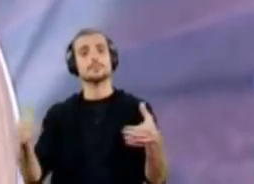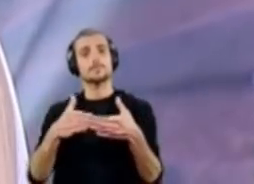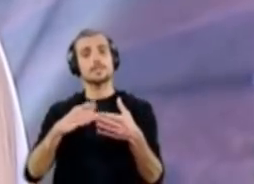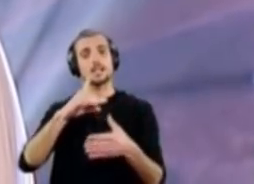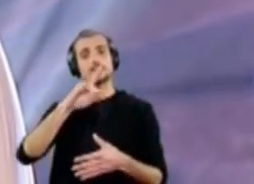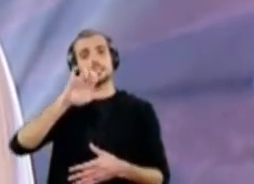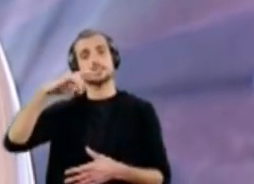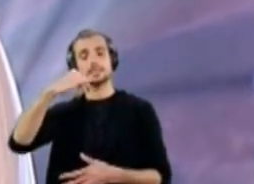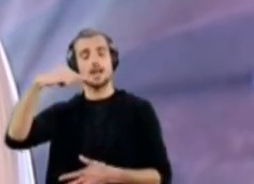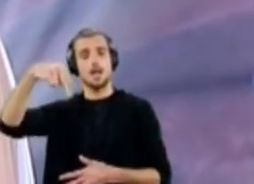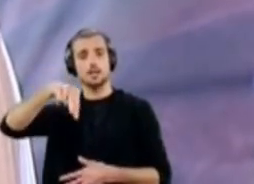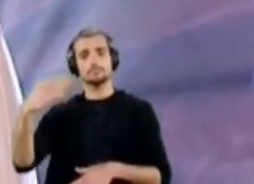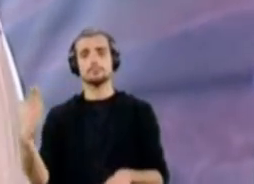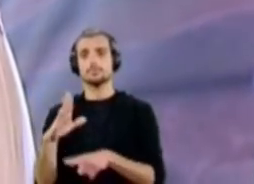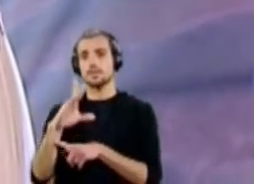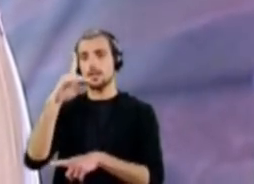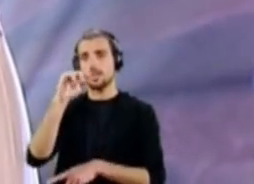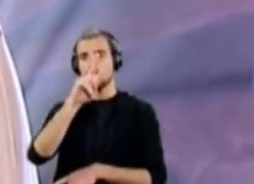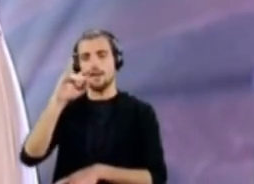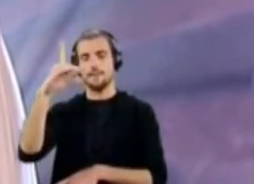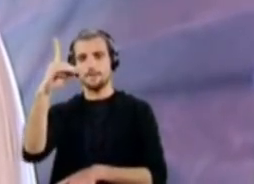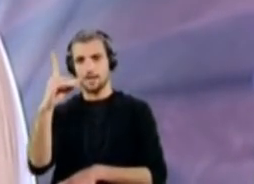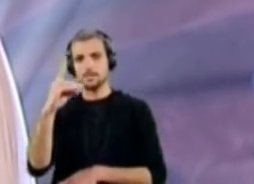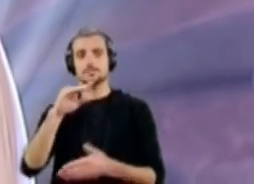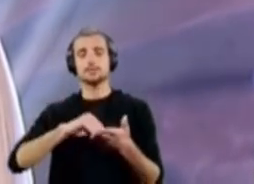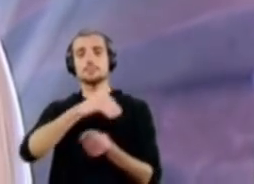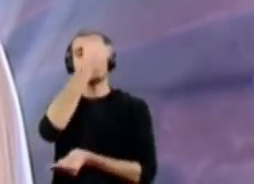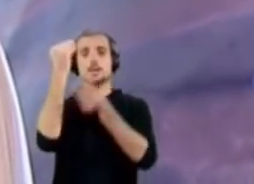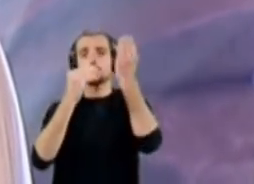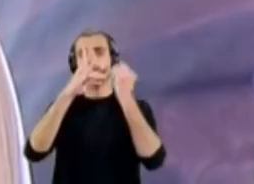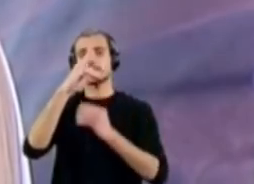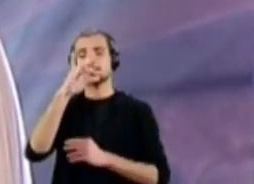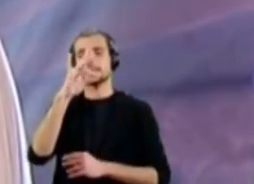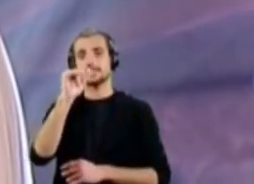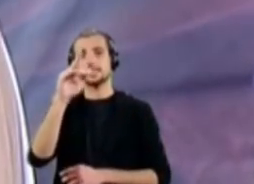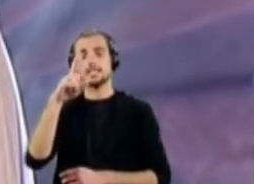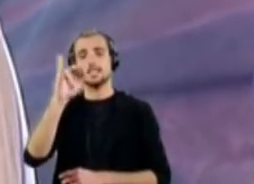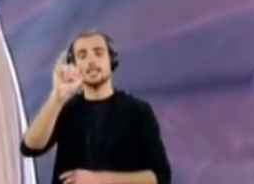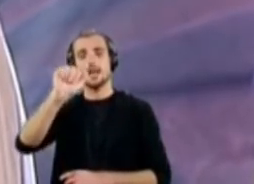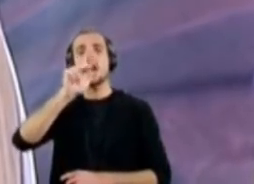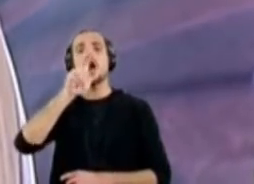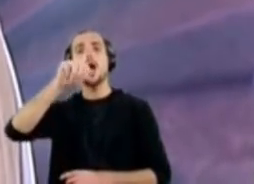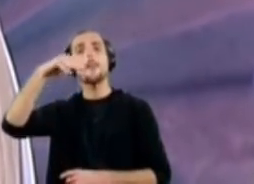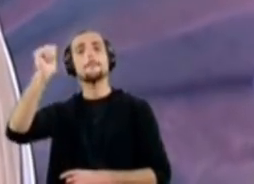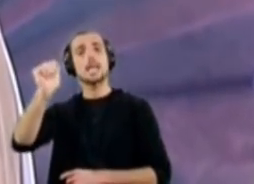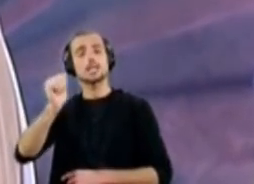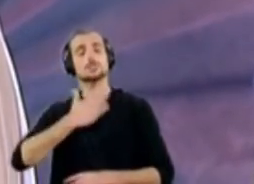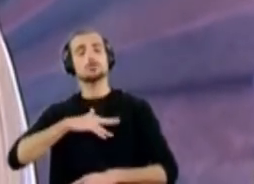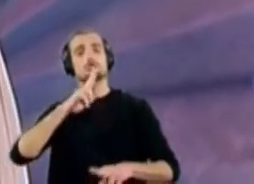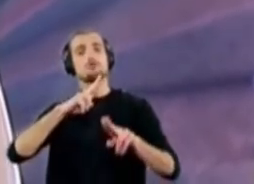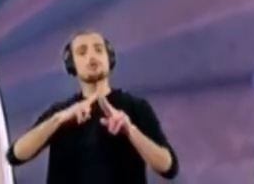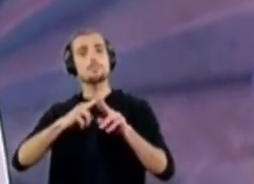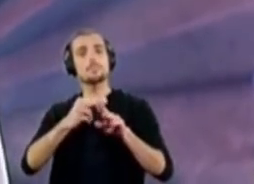Design presenta a David Vera Matos con un maquillaje de Siria Ahmed con el título